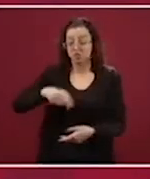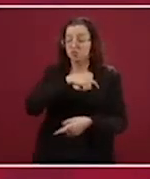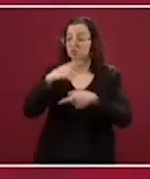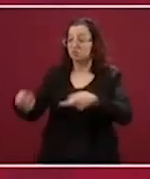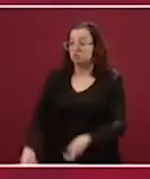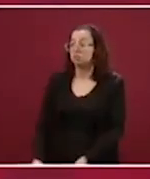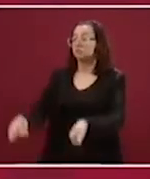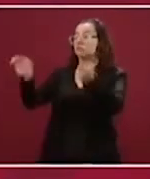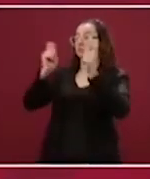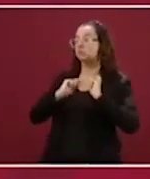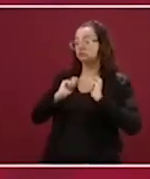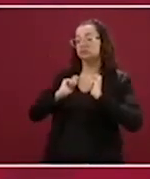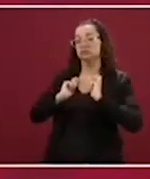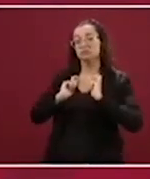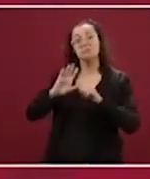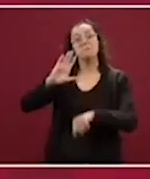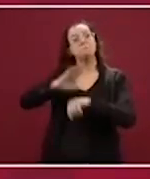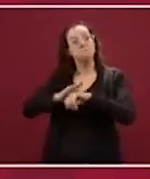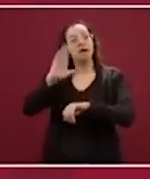porque se trata de